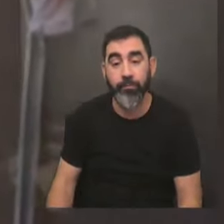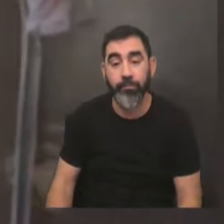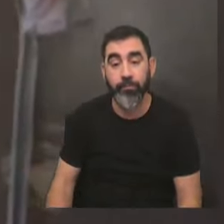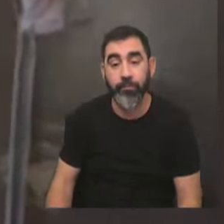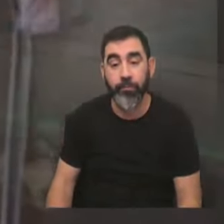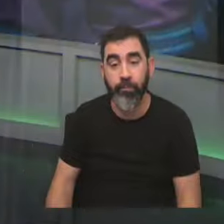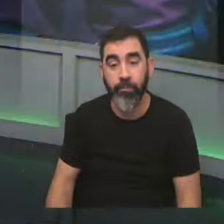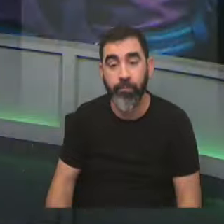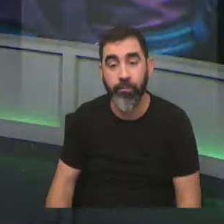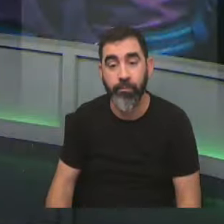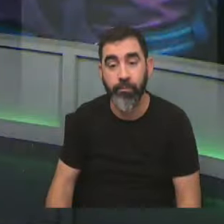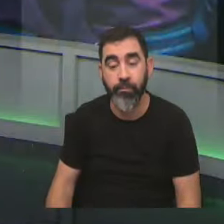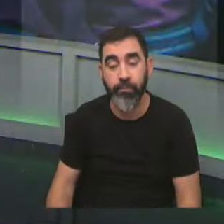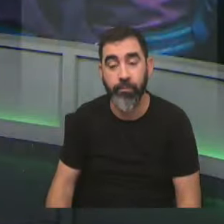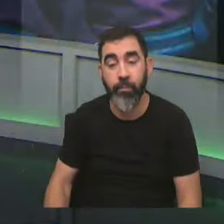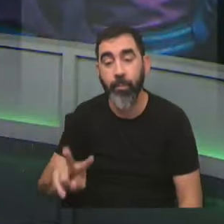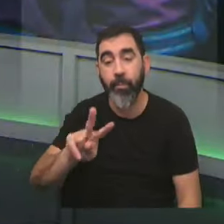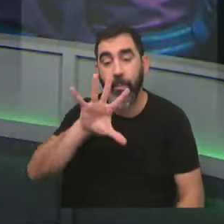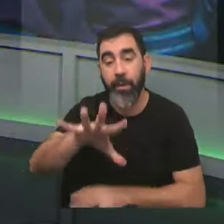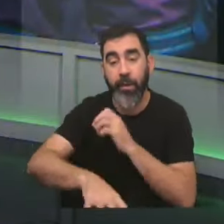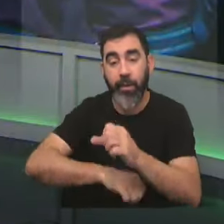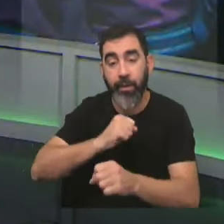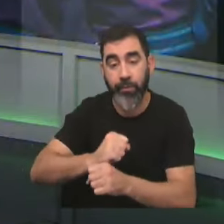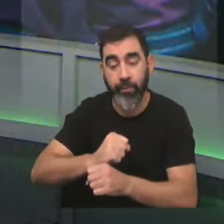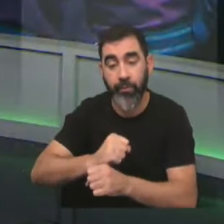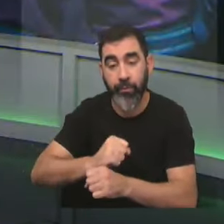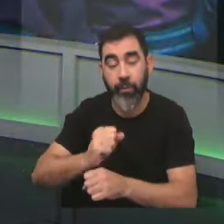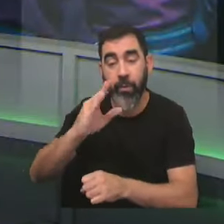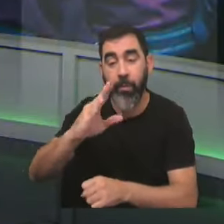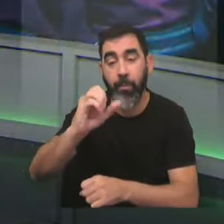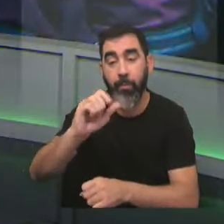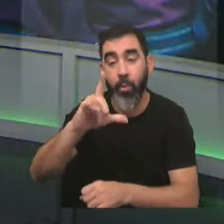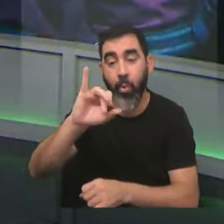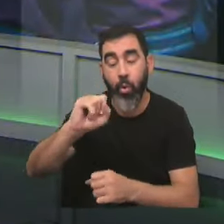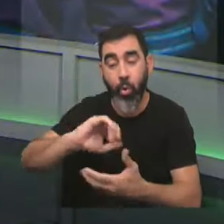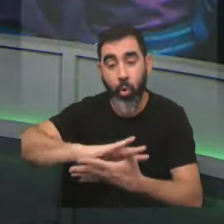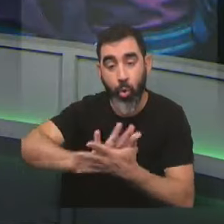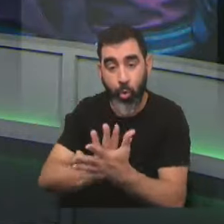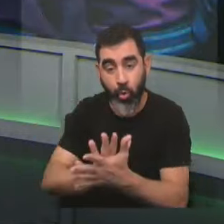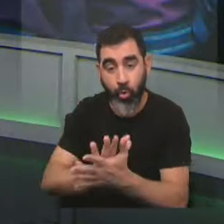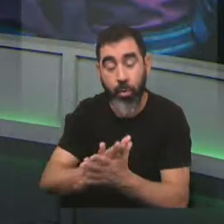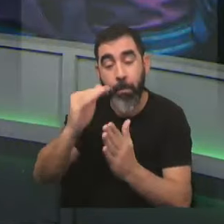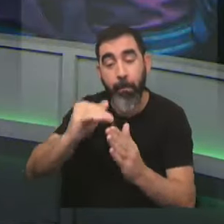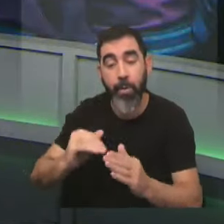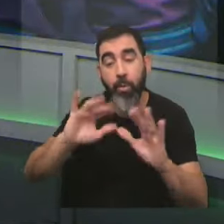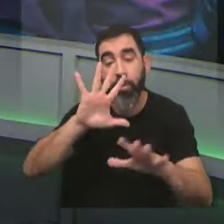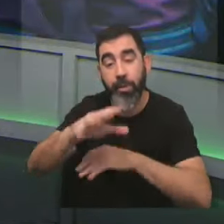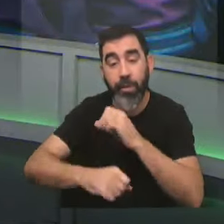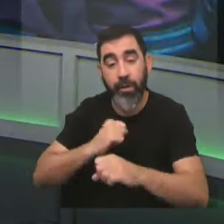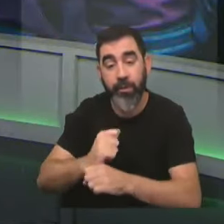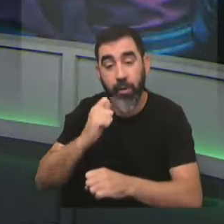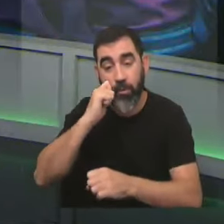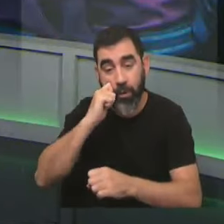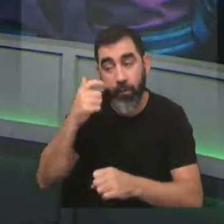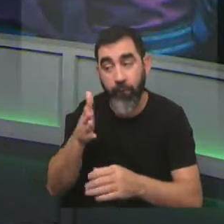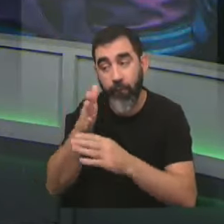islámico a 25 años de la erradicación de la polio en gasa los menores de 10 años en el centro de la franja están acudiendo a